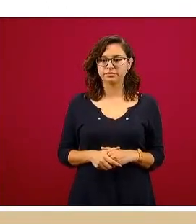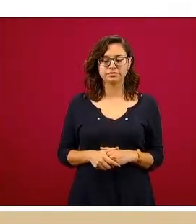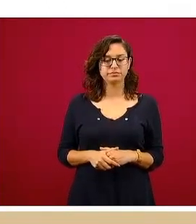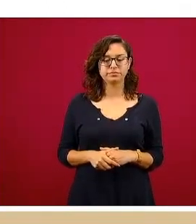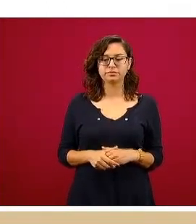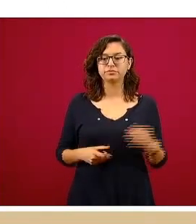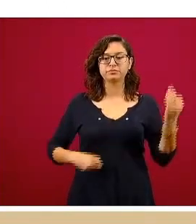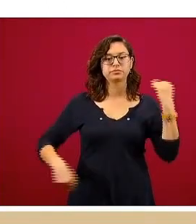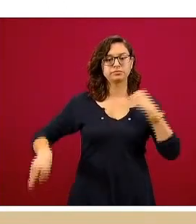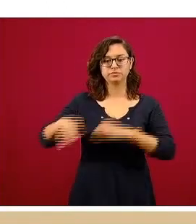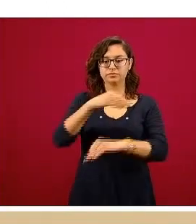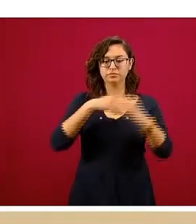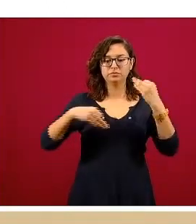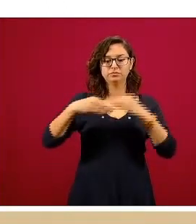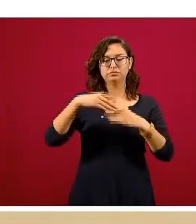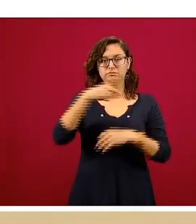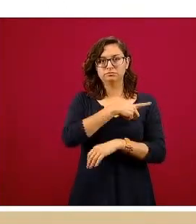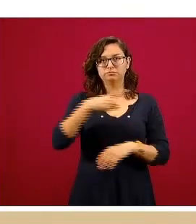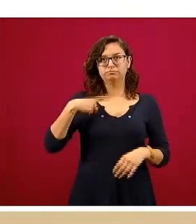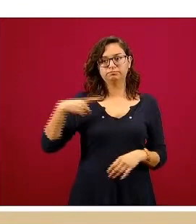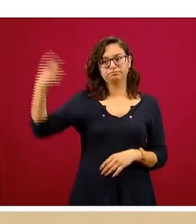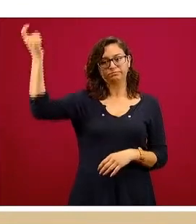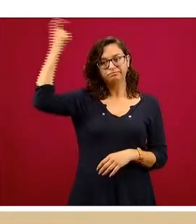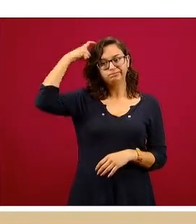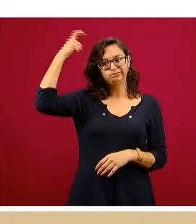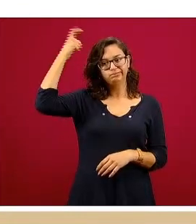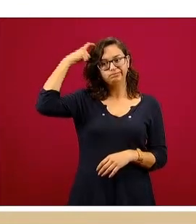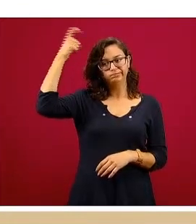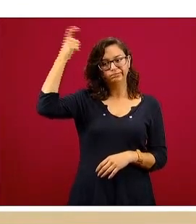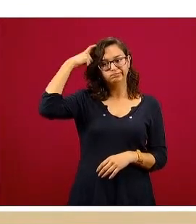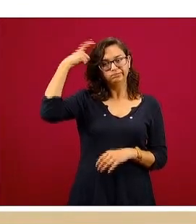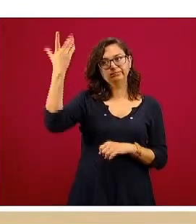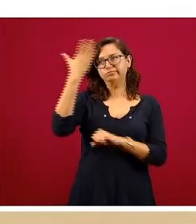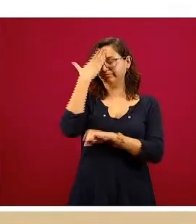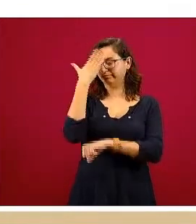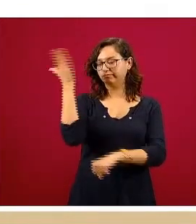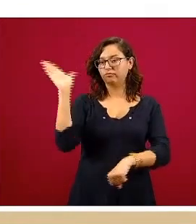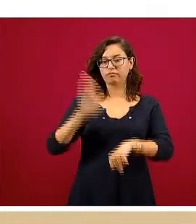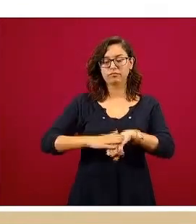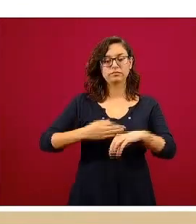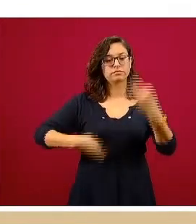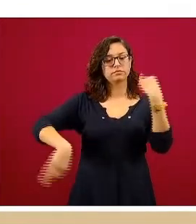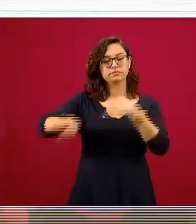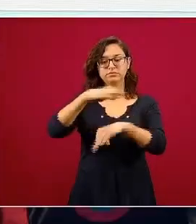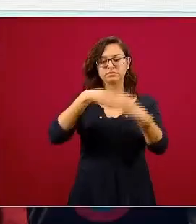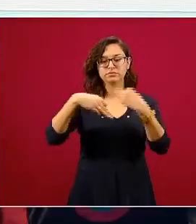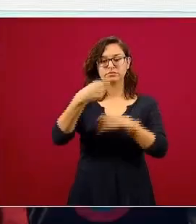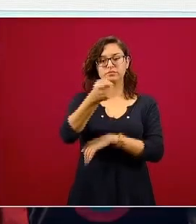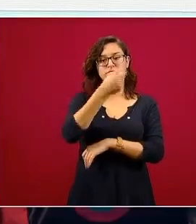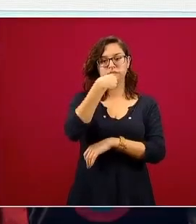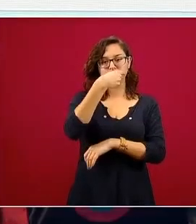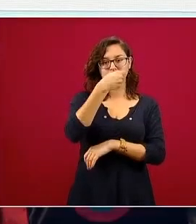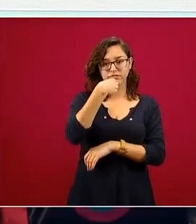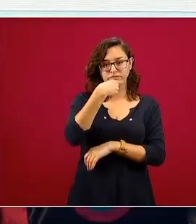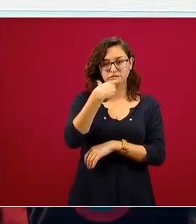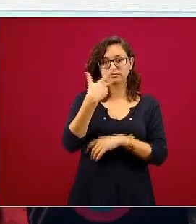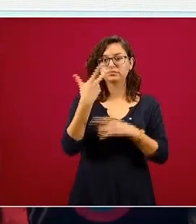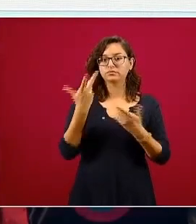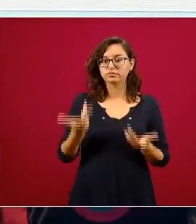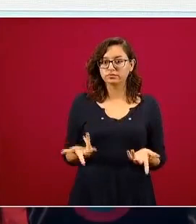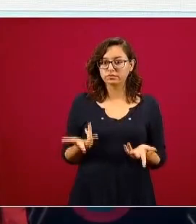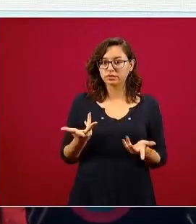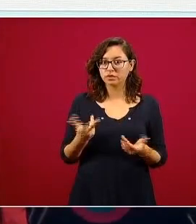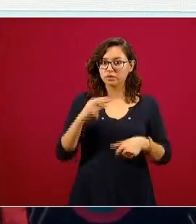Todos nos tenemos que meter en la cabeza, todos los que nos dedicamos a la medicina, que es una ciencia, es la